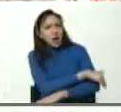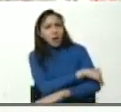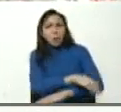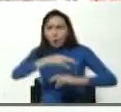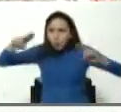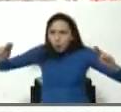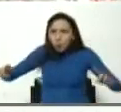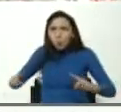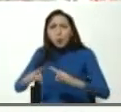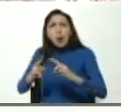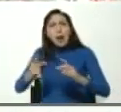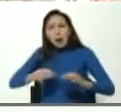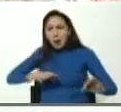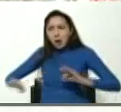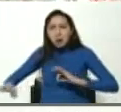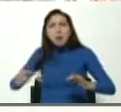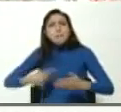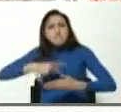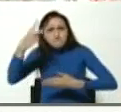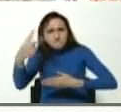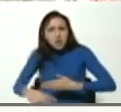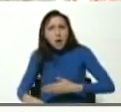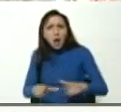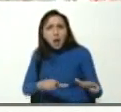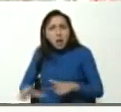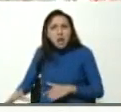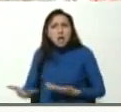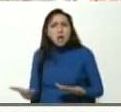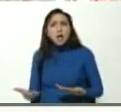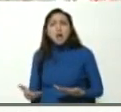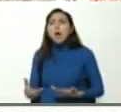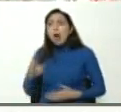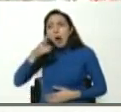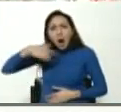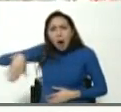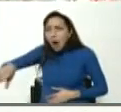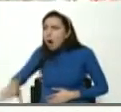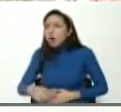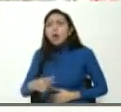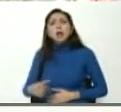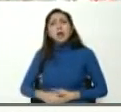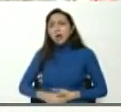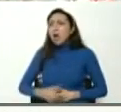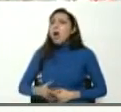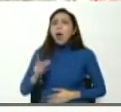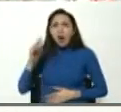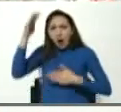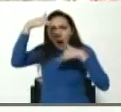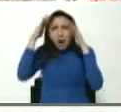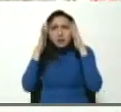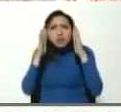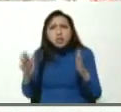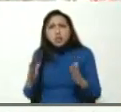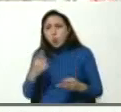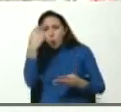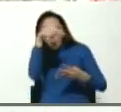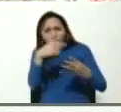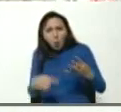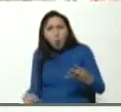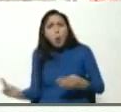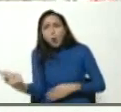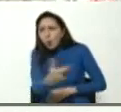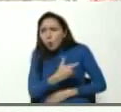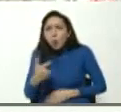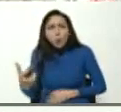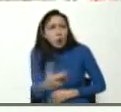con un plan que escuchan al pueblo que buscan recursos allí donde nadie los